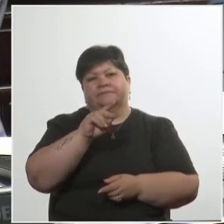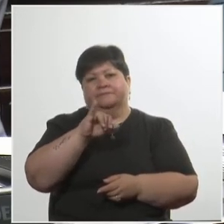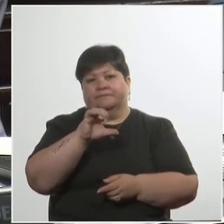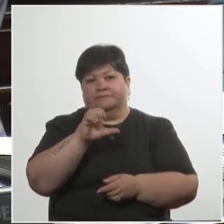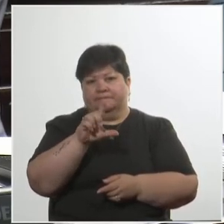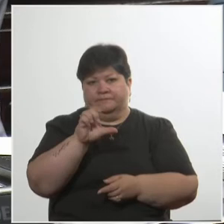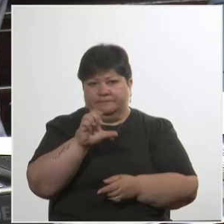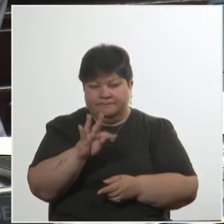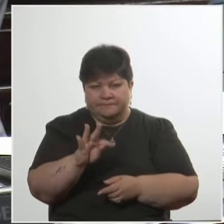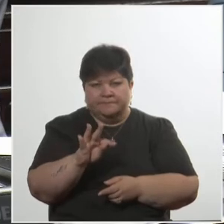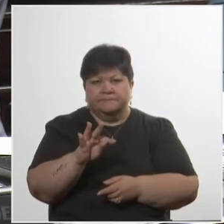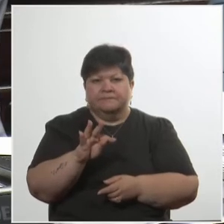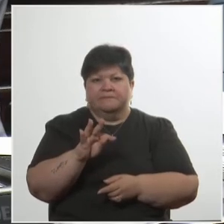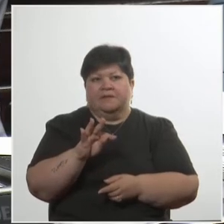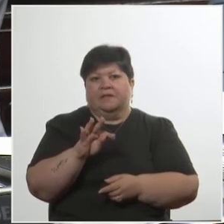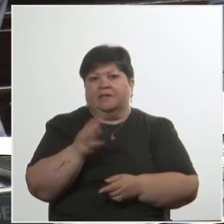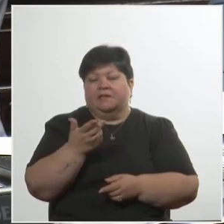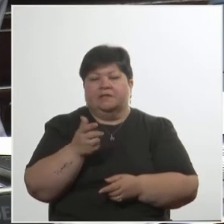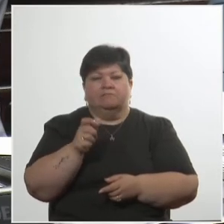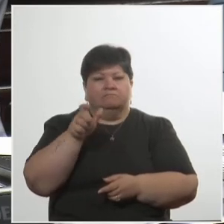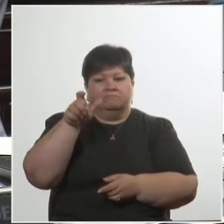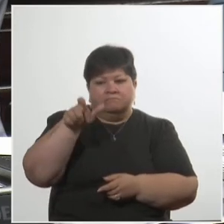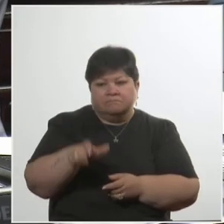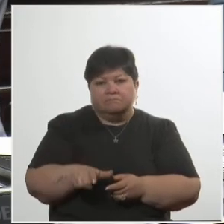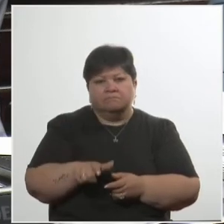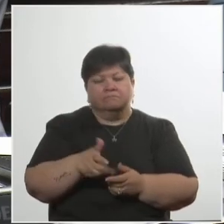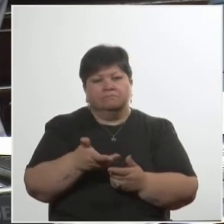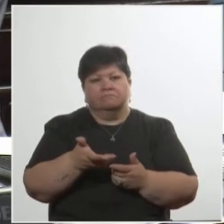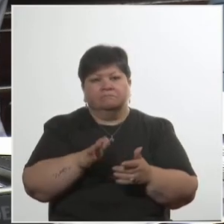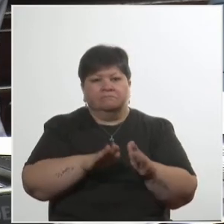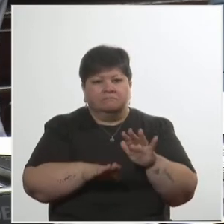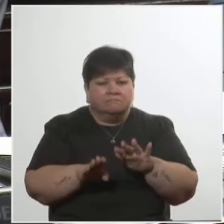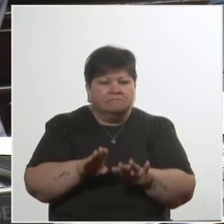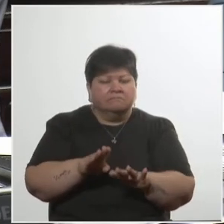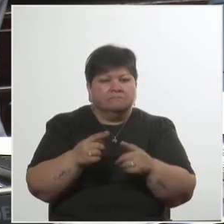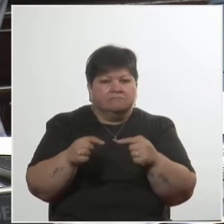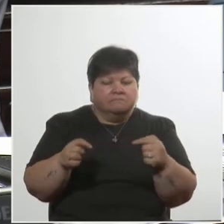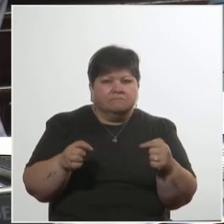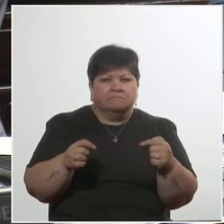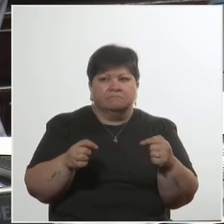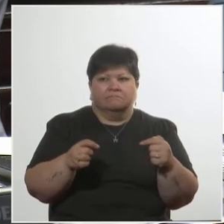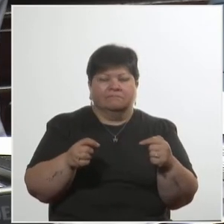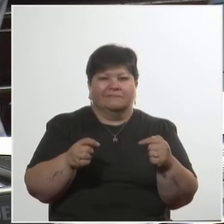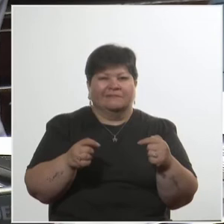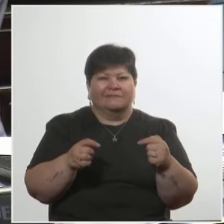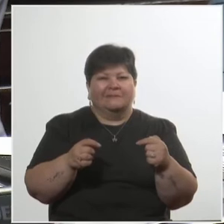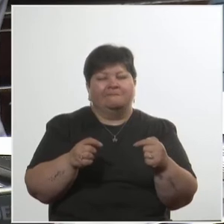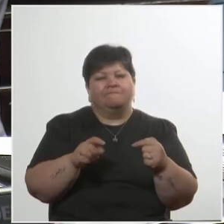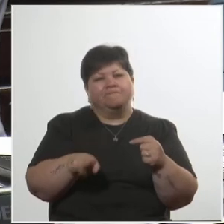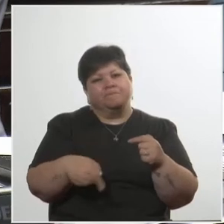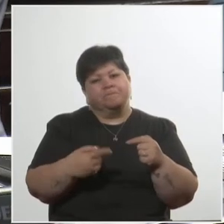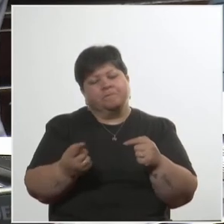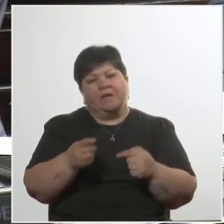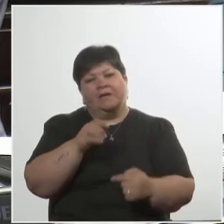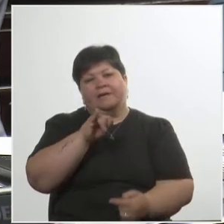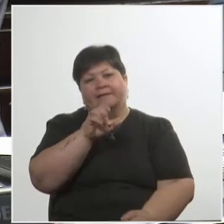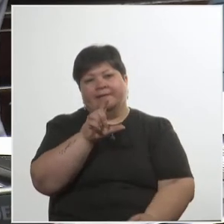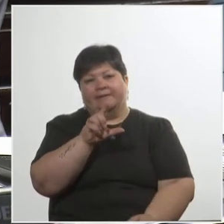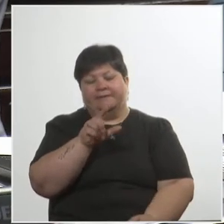era ser un armero el caso de hilaria quirino